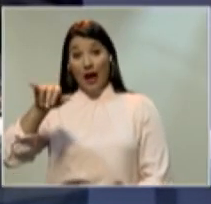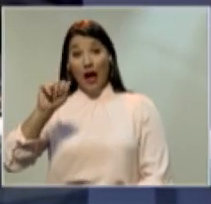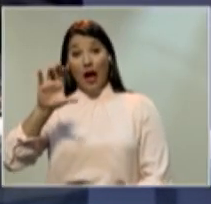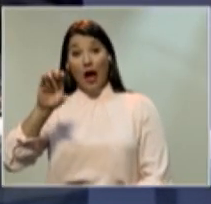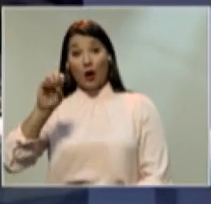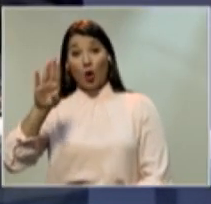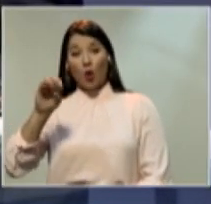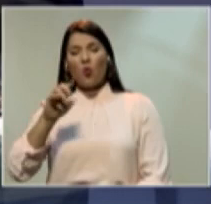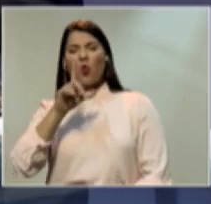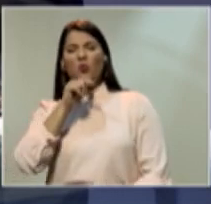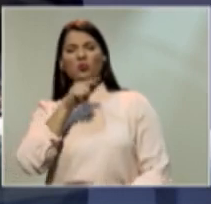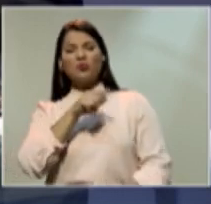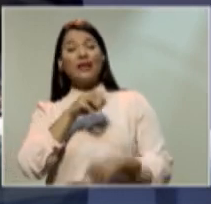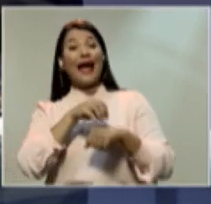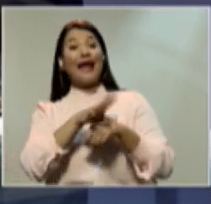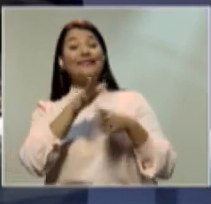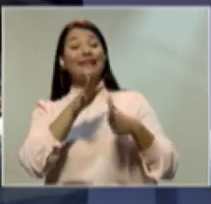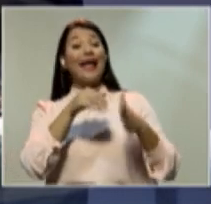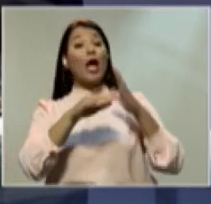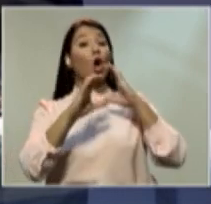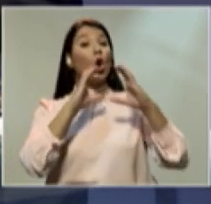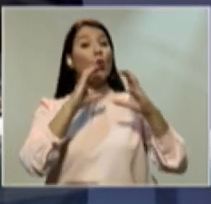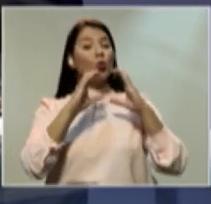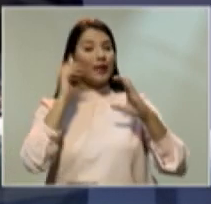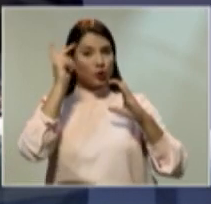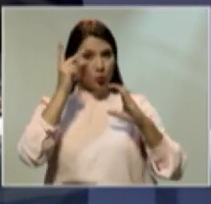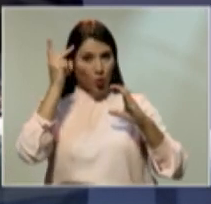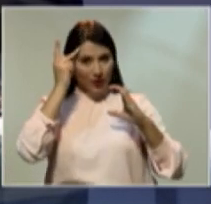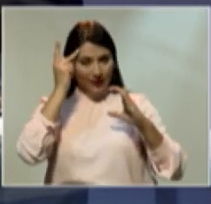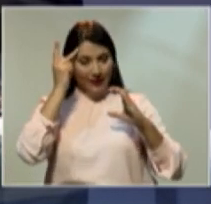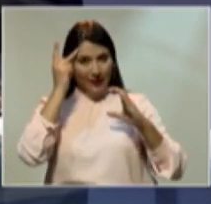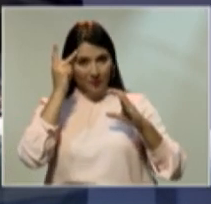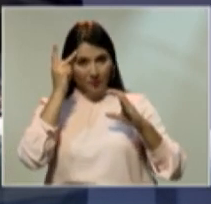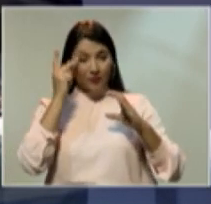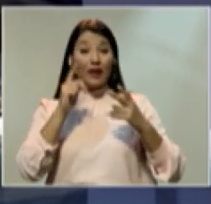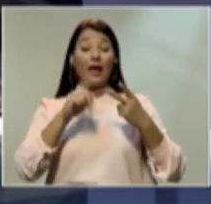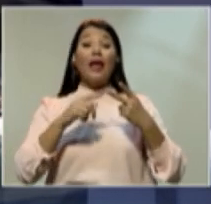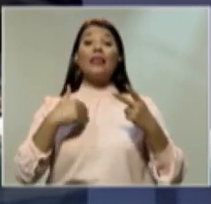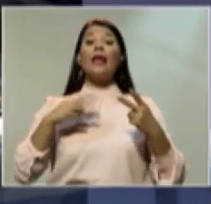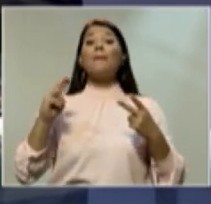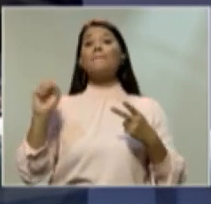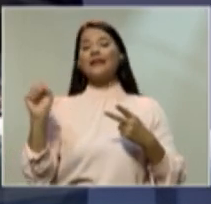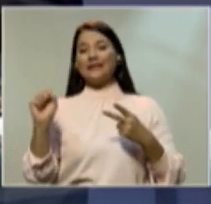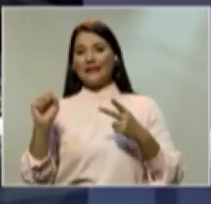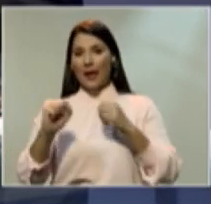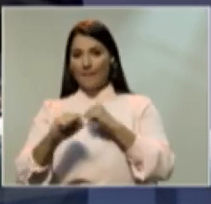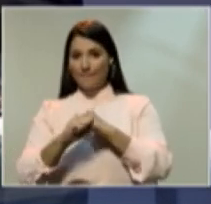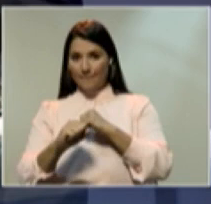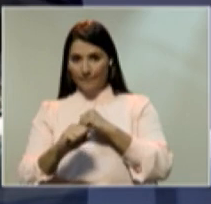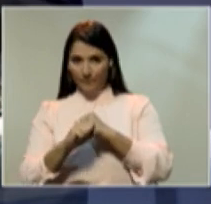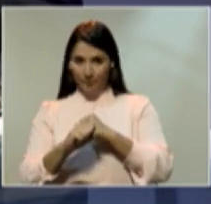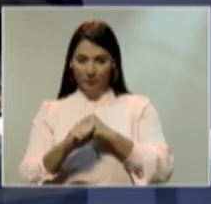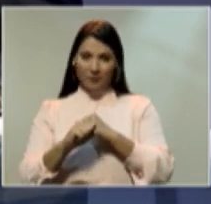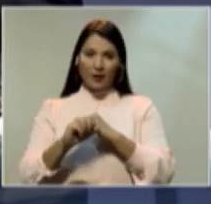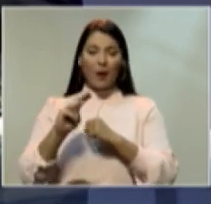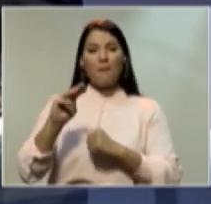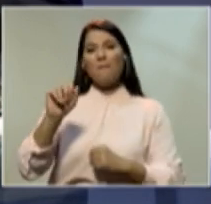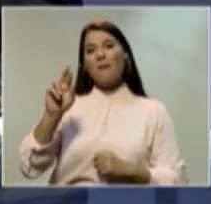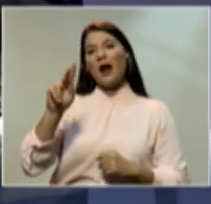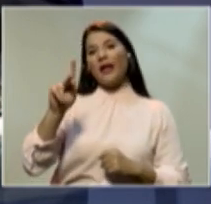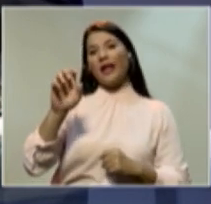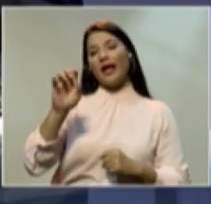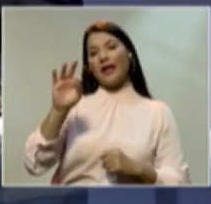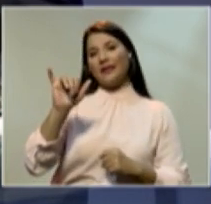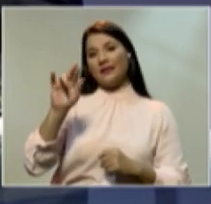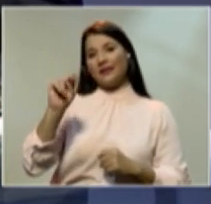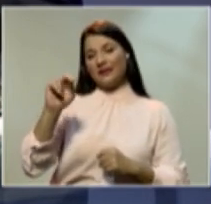asesor en comunicación política, especialista en comunicación política, tiene una maestría en marketing, un doctorado